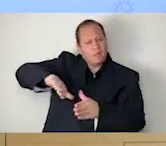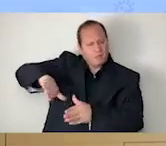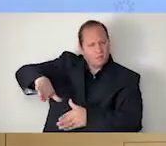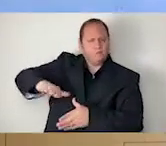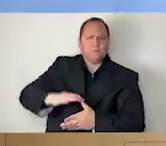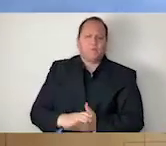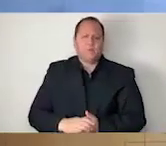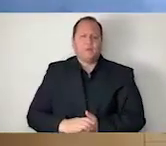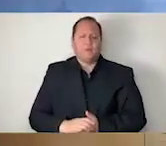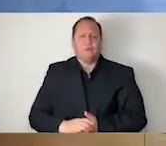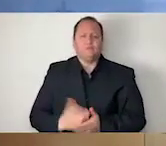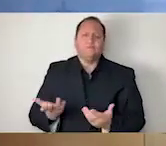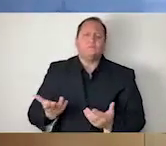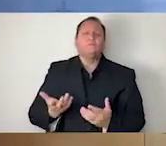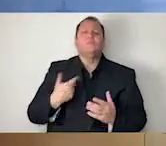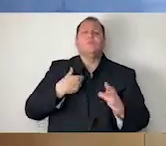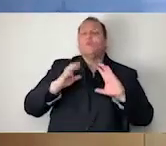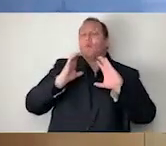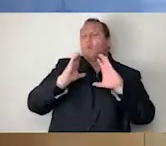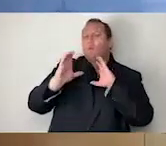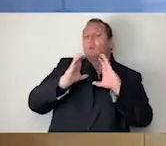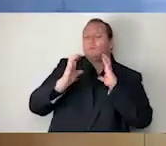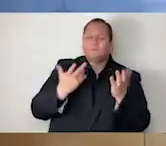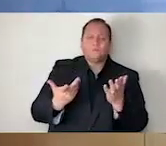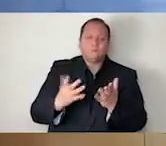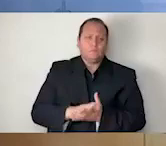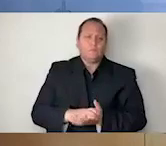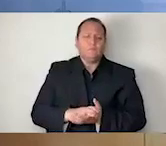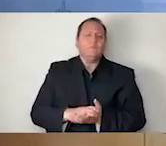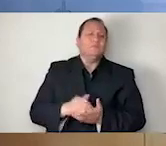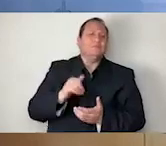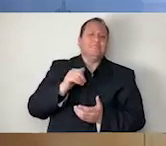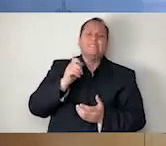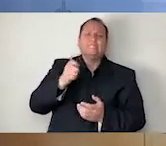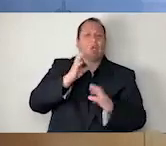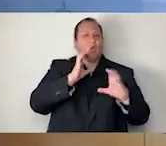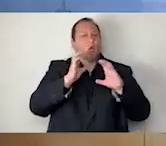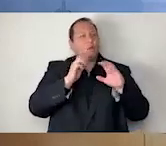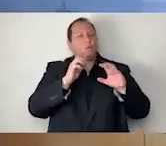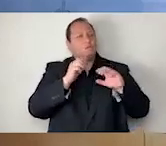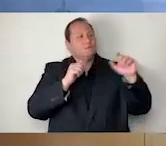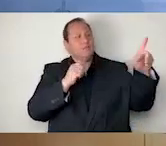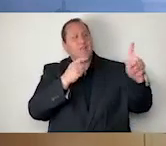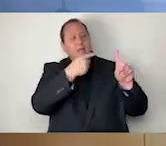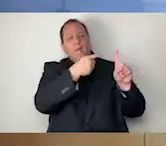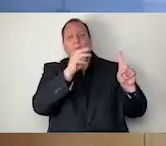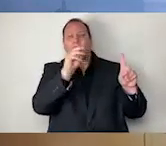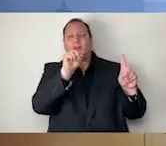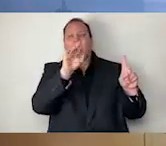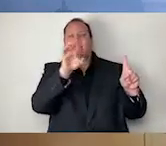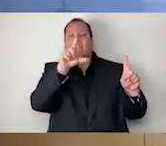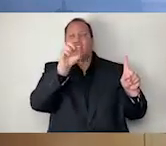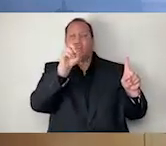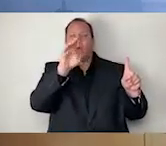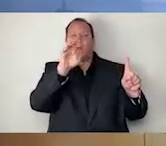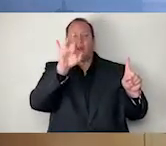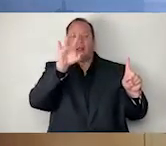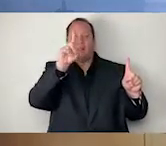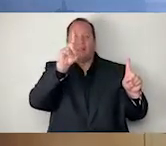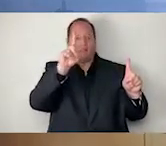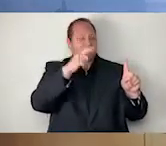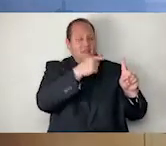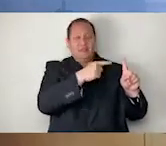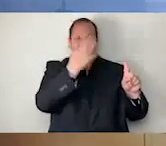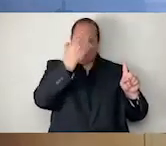lado y estuve en comunicación el día de ayer con el canciller marcelo ebrard